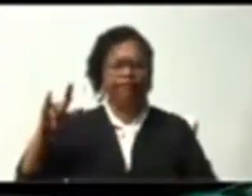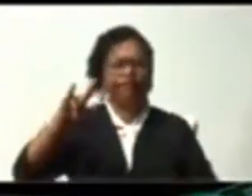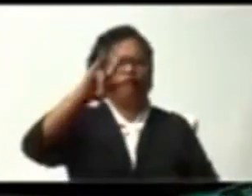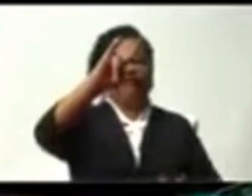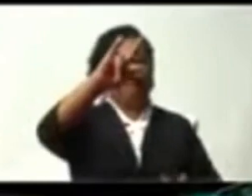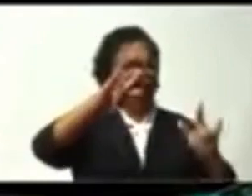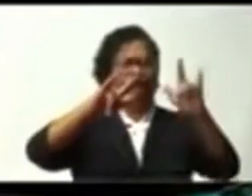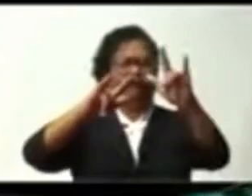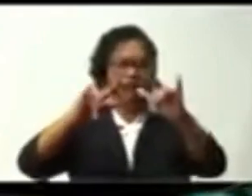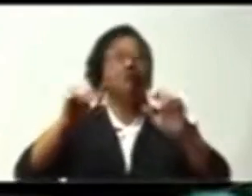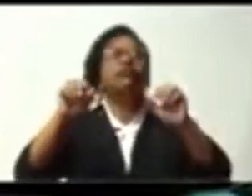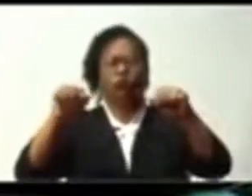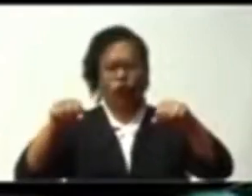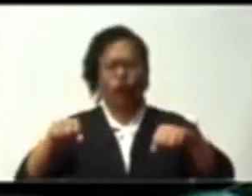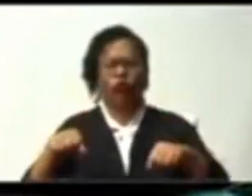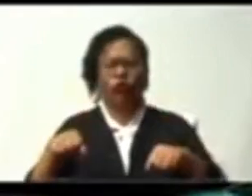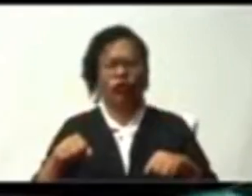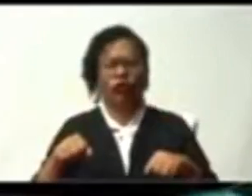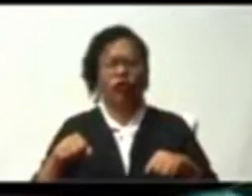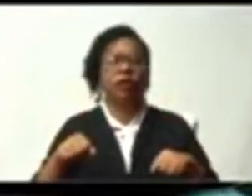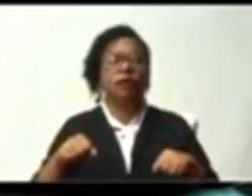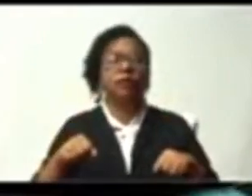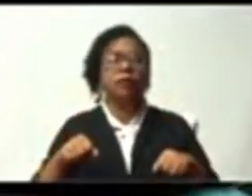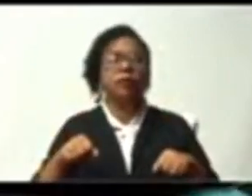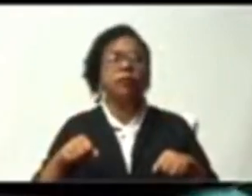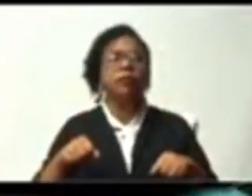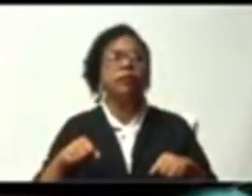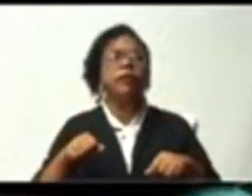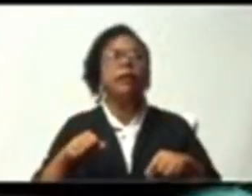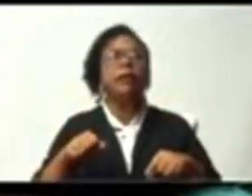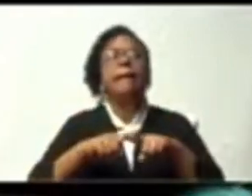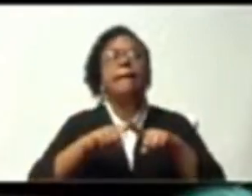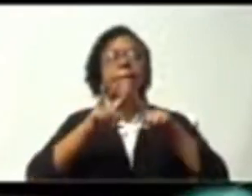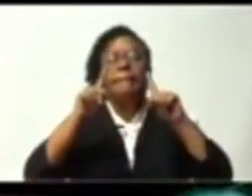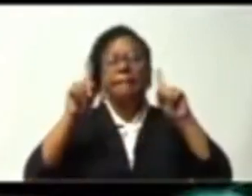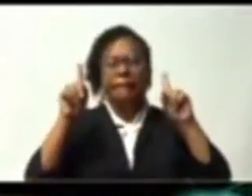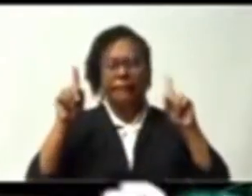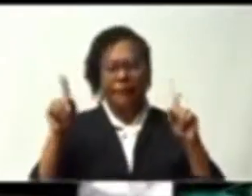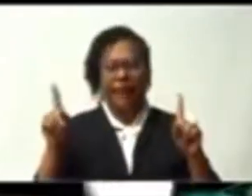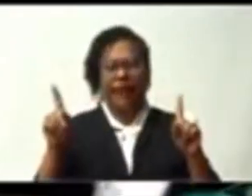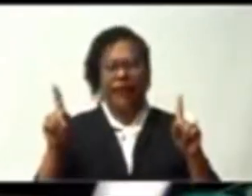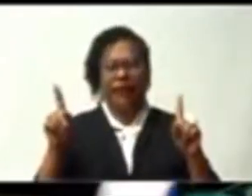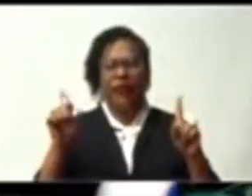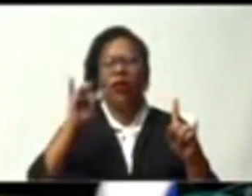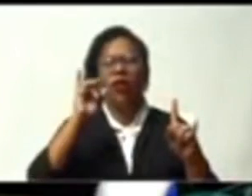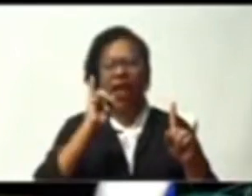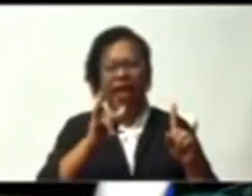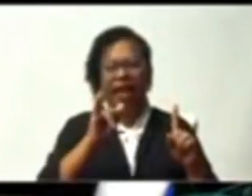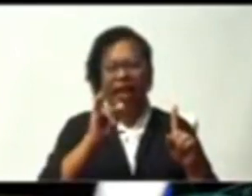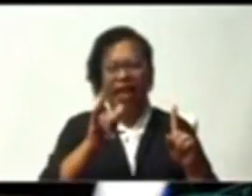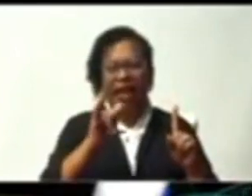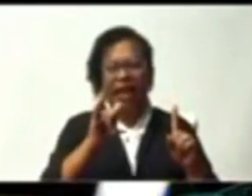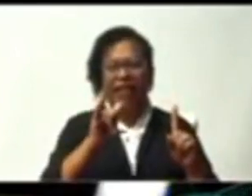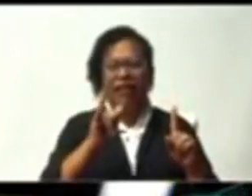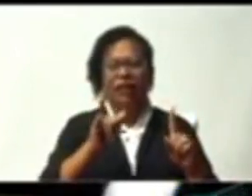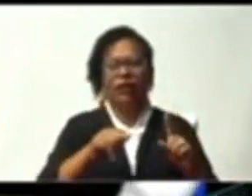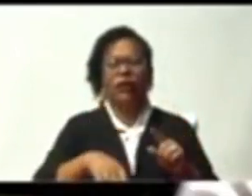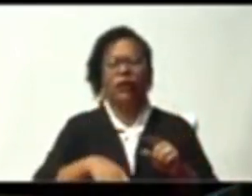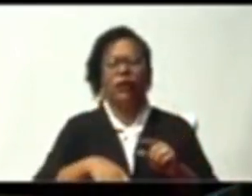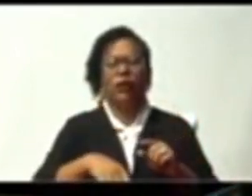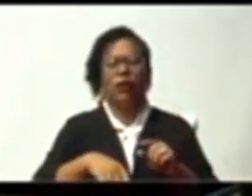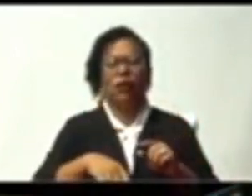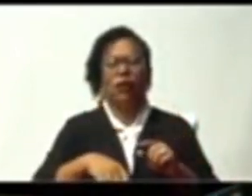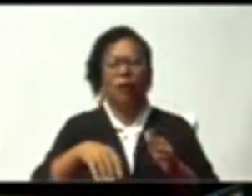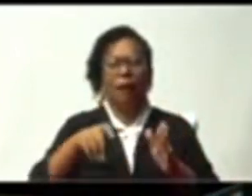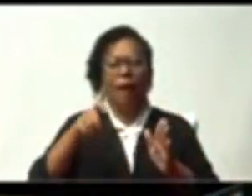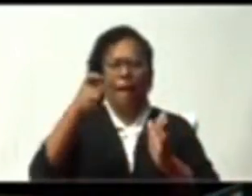eliminación de impuestos e incentivos se derrame hacia la clase media, hacia los pobres, no